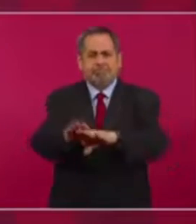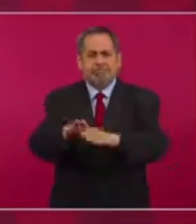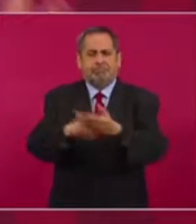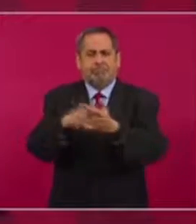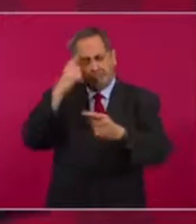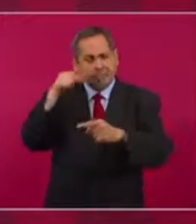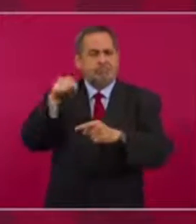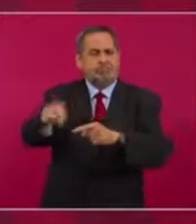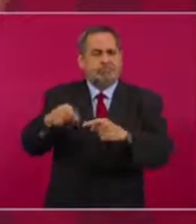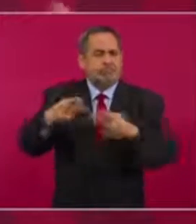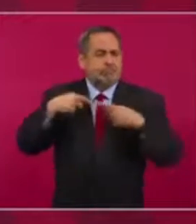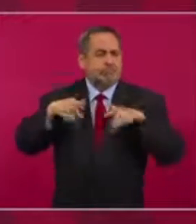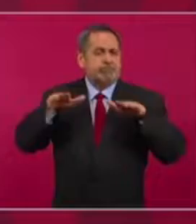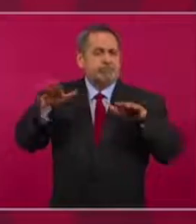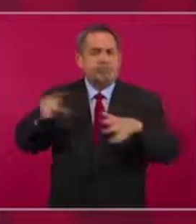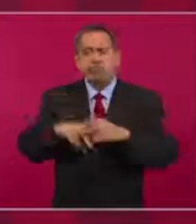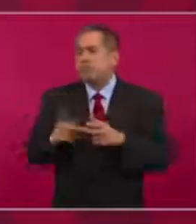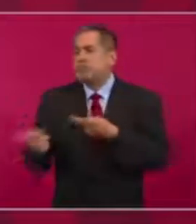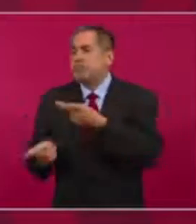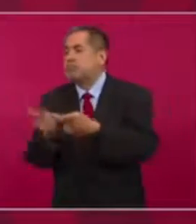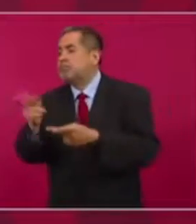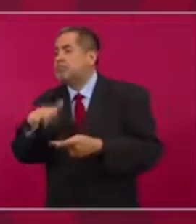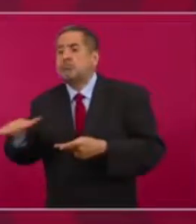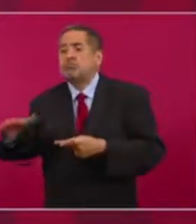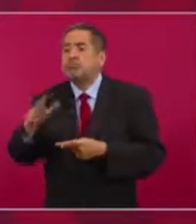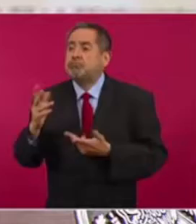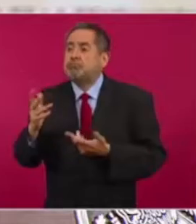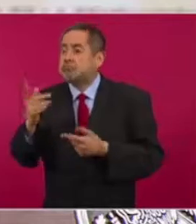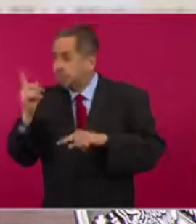El pueblo así lo decidió, se hizo una consulta